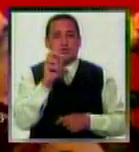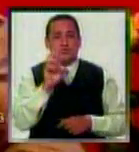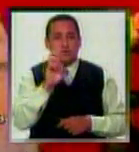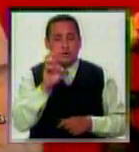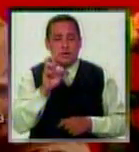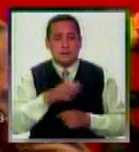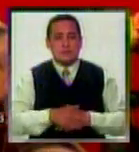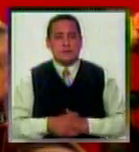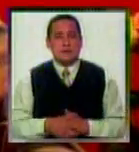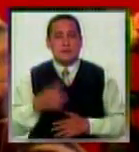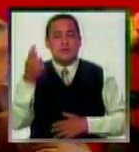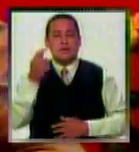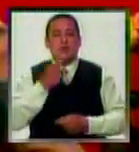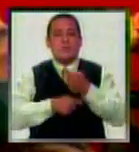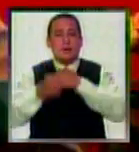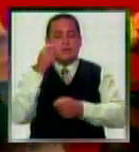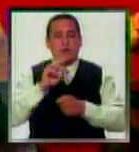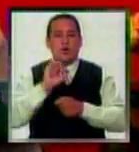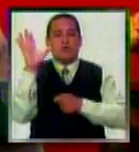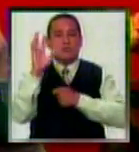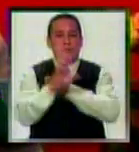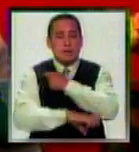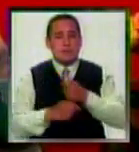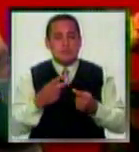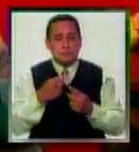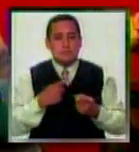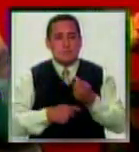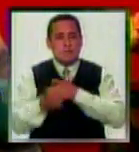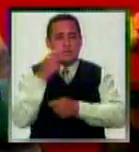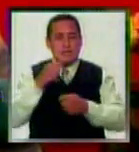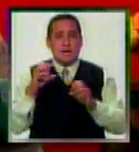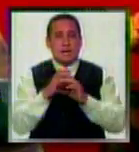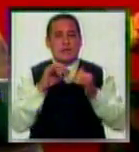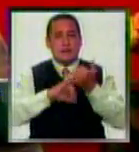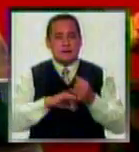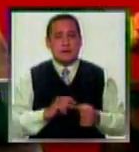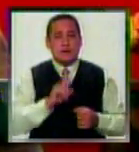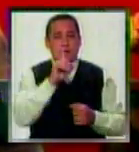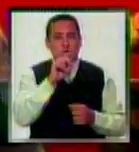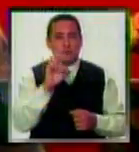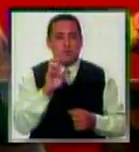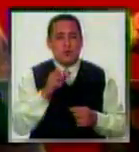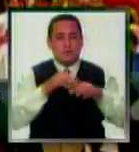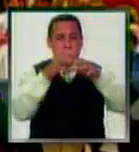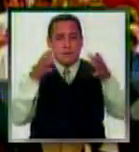dólares el barril y exporta o se preparaba para exportar el gas a un dólar el barril.